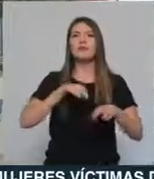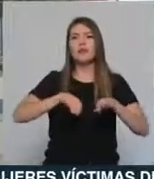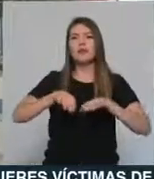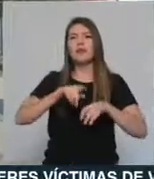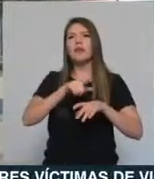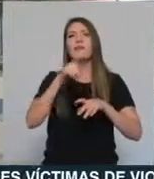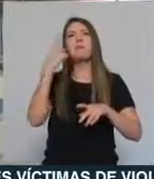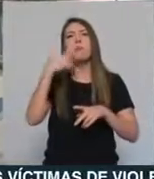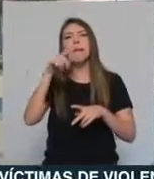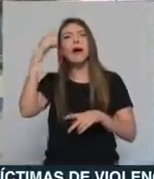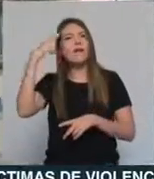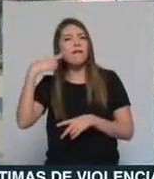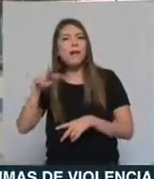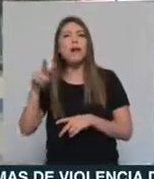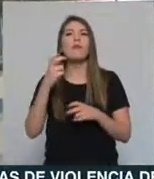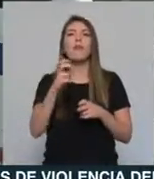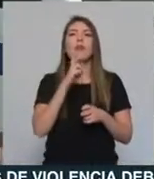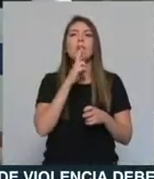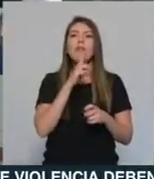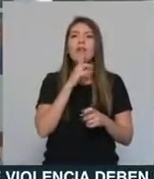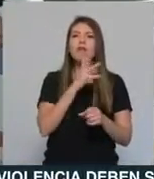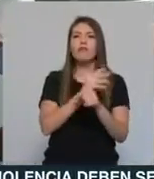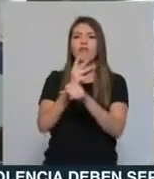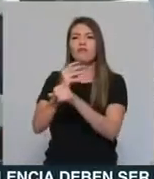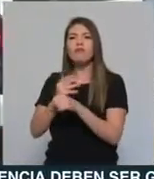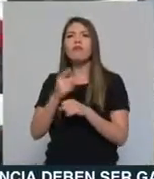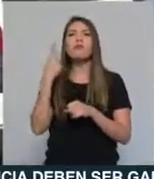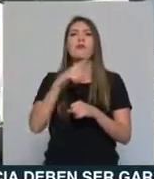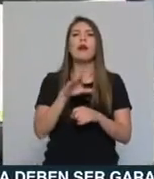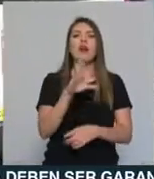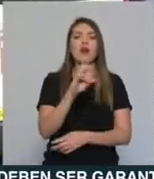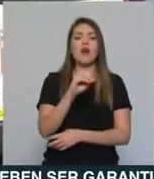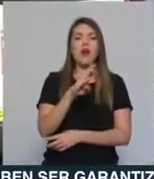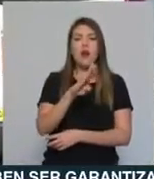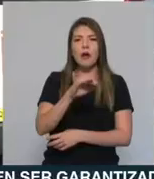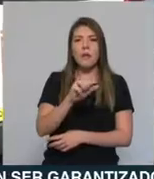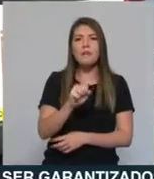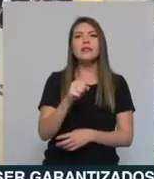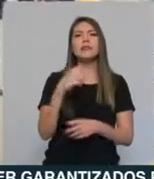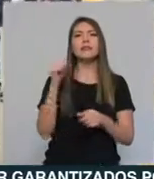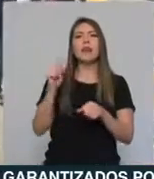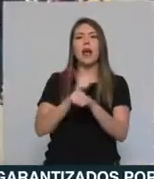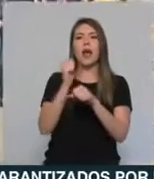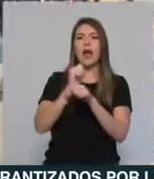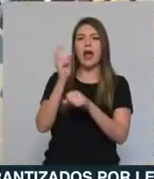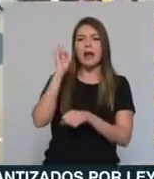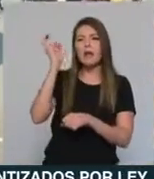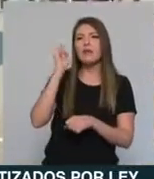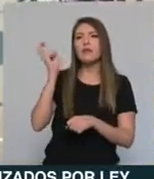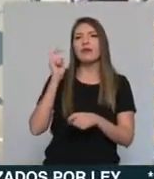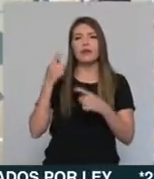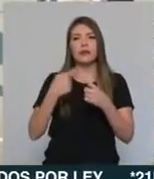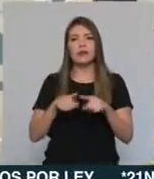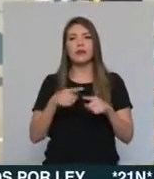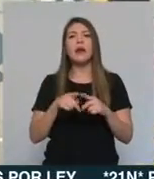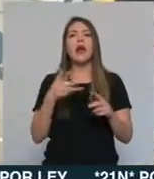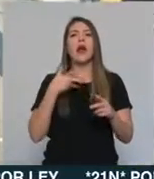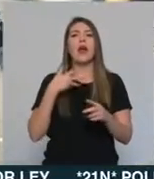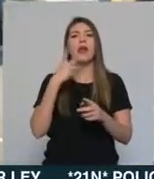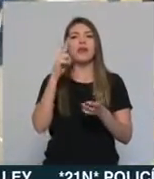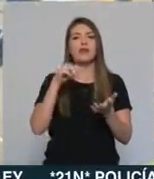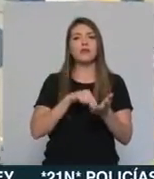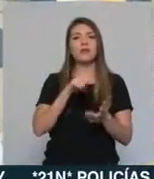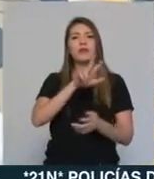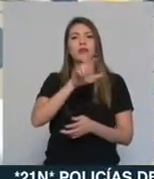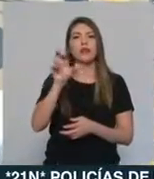de microbuses, combis y camiones del transporte concesionado, con 2.891 unidades verificadas, de